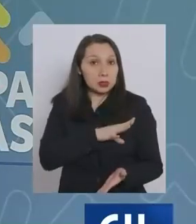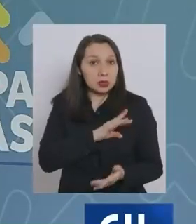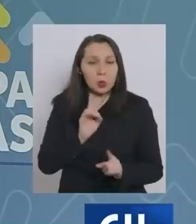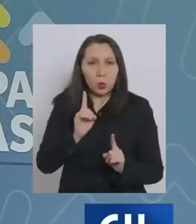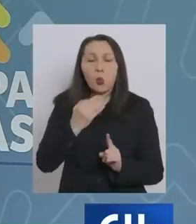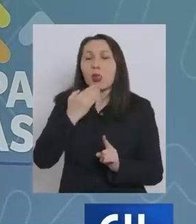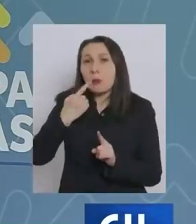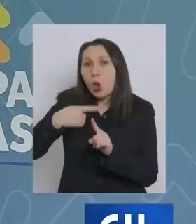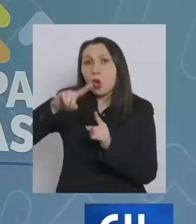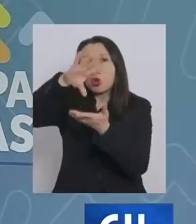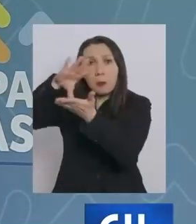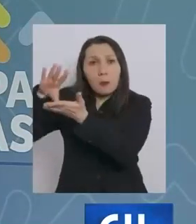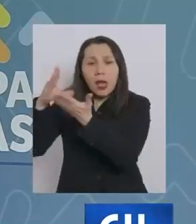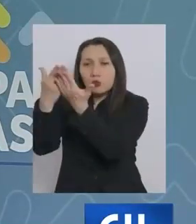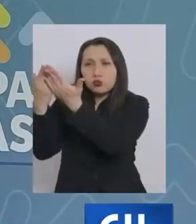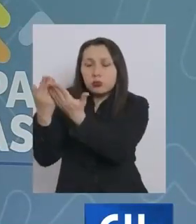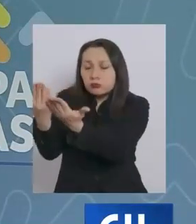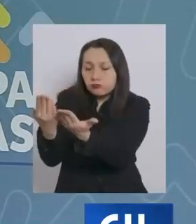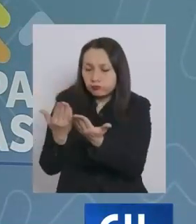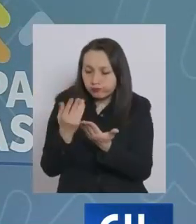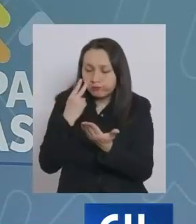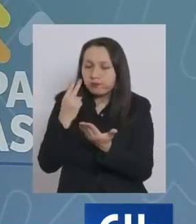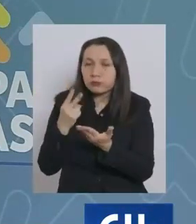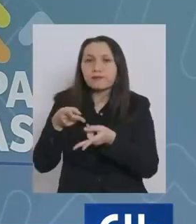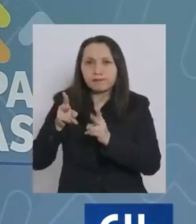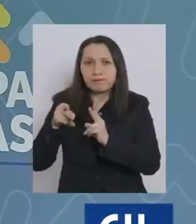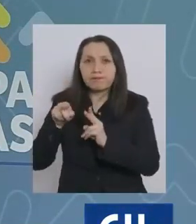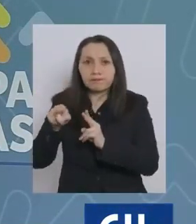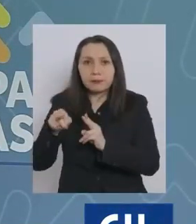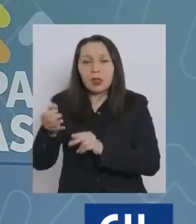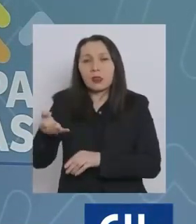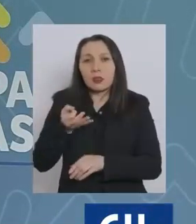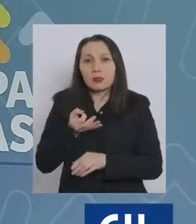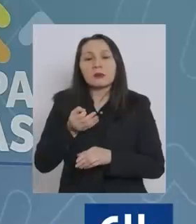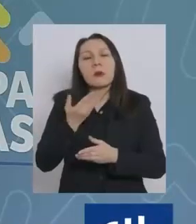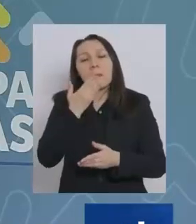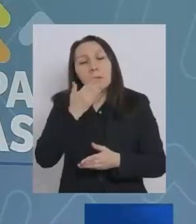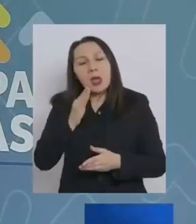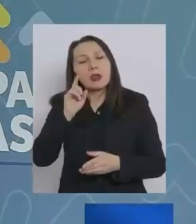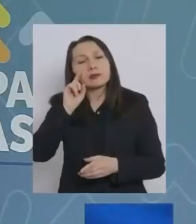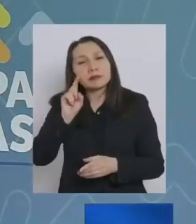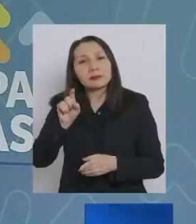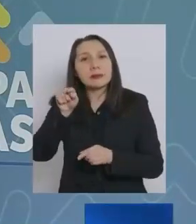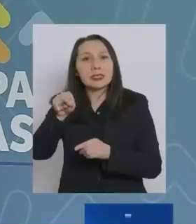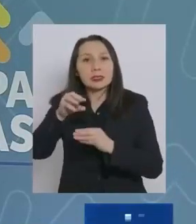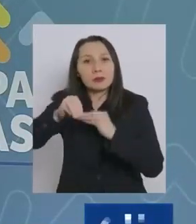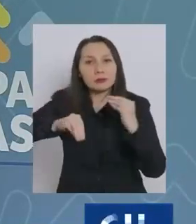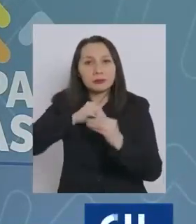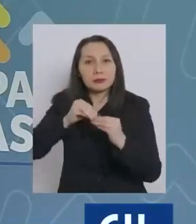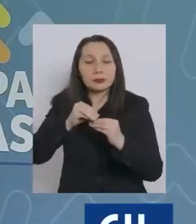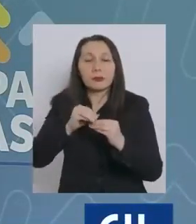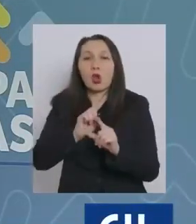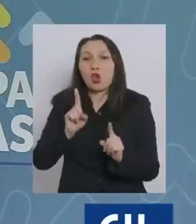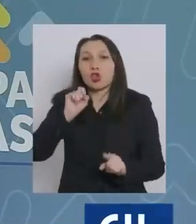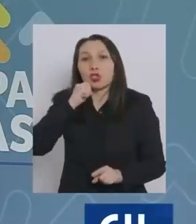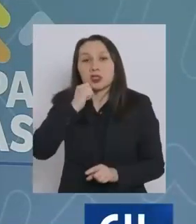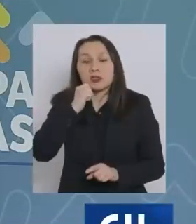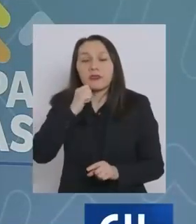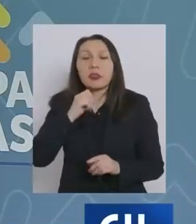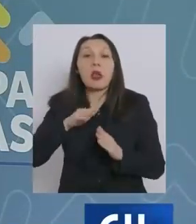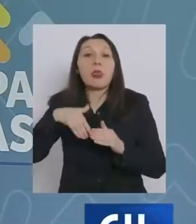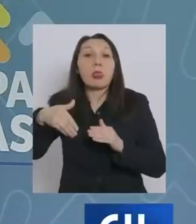nacional, sino que también los estudios que hemos visto a nivel internacional, y por eso hemos privilegiado esta combinación de vacunas. No significa